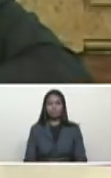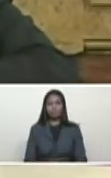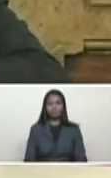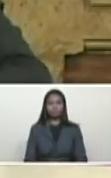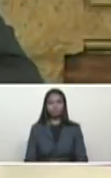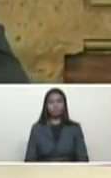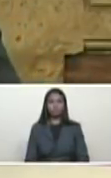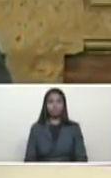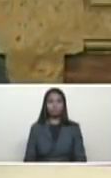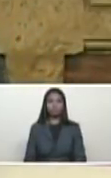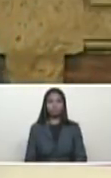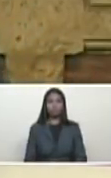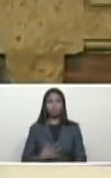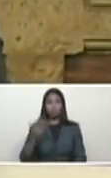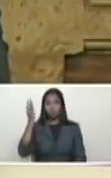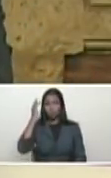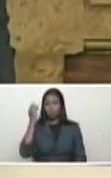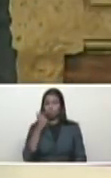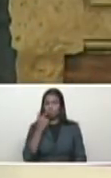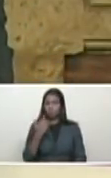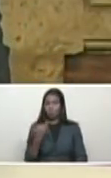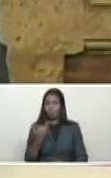se lo que estoy diciendo